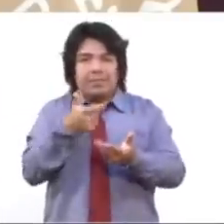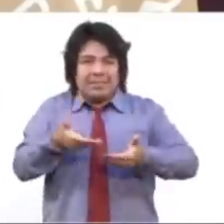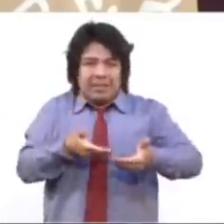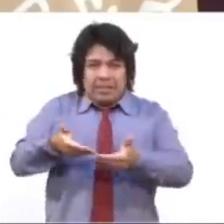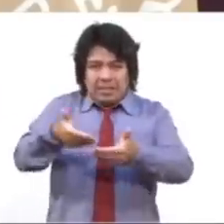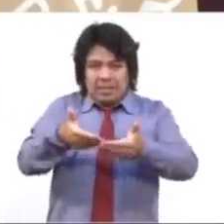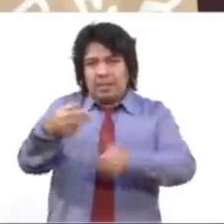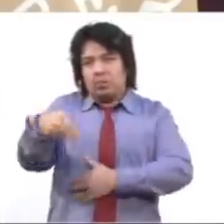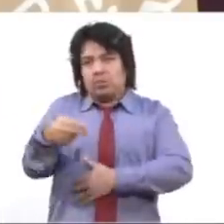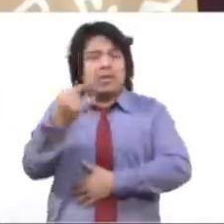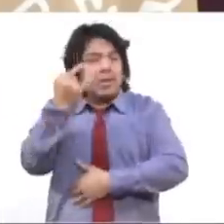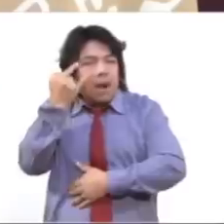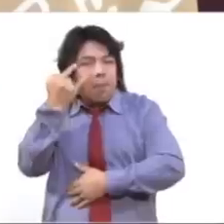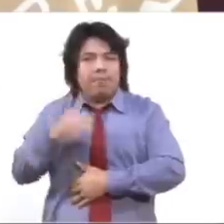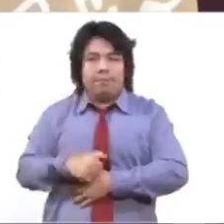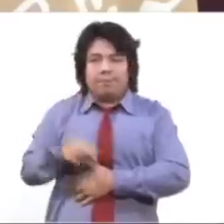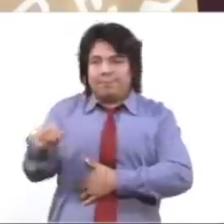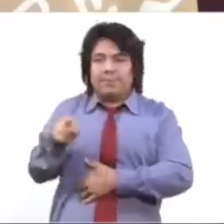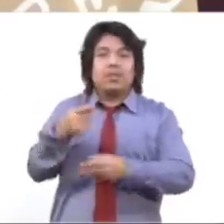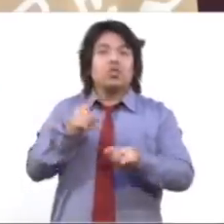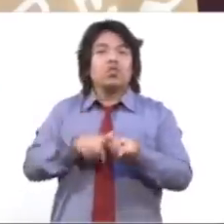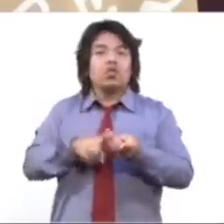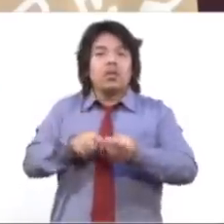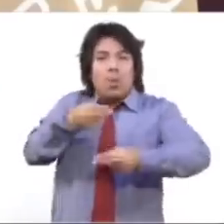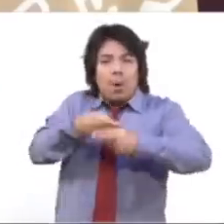de Campeche, en la colonia Roma Sur.